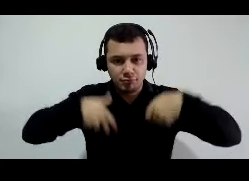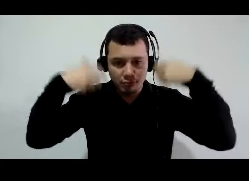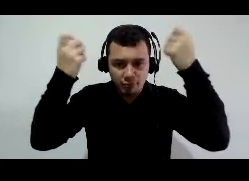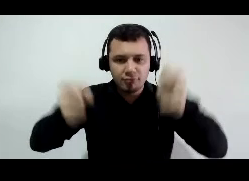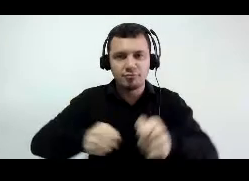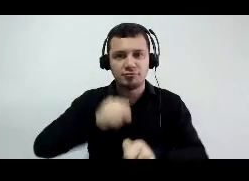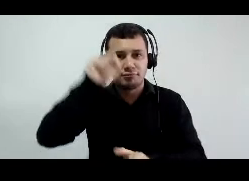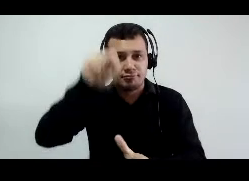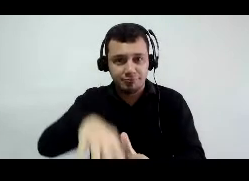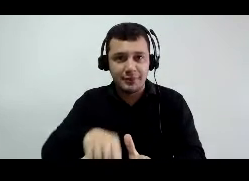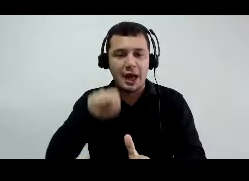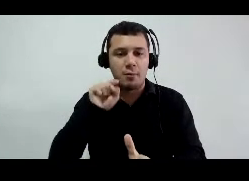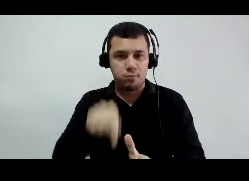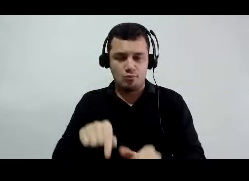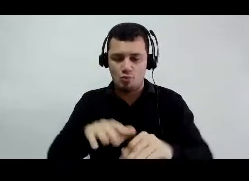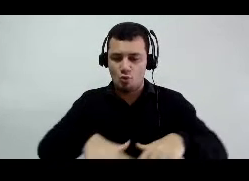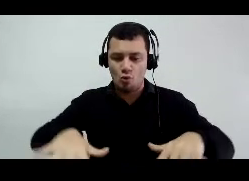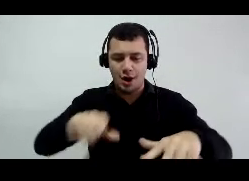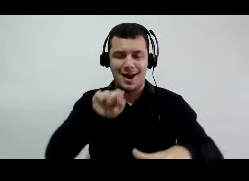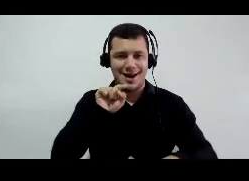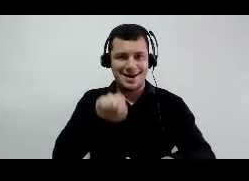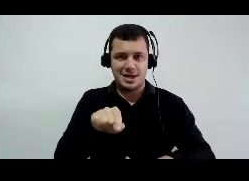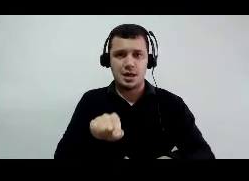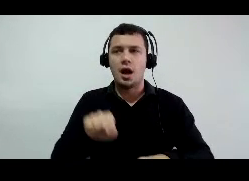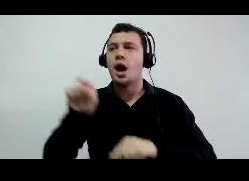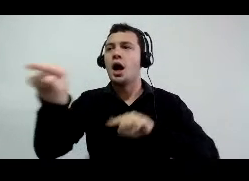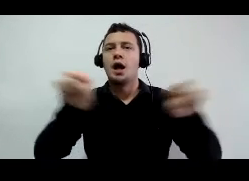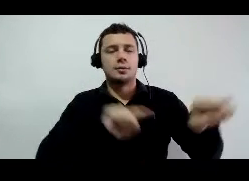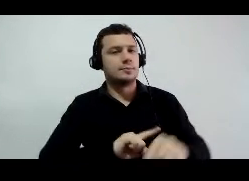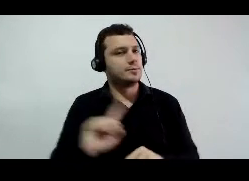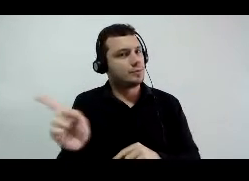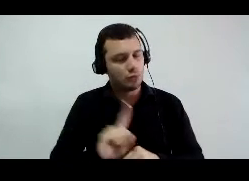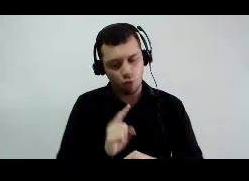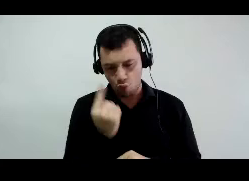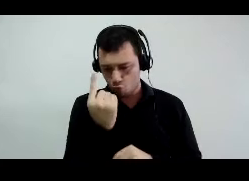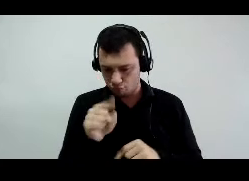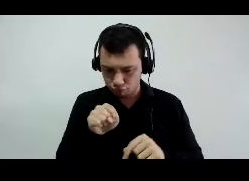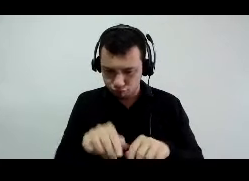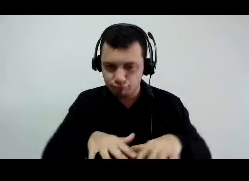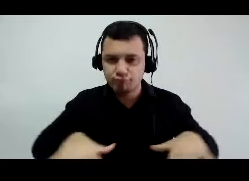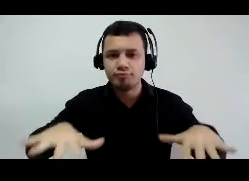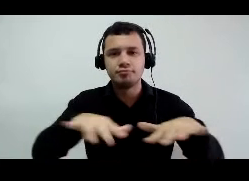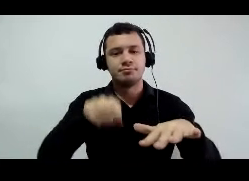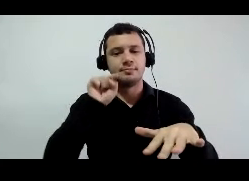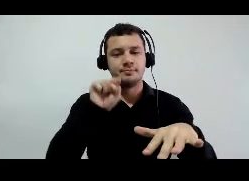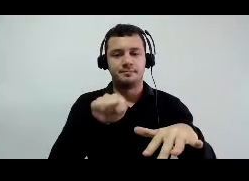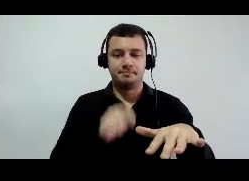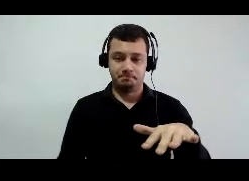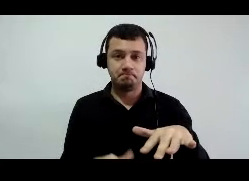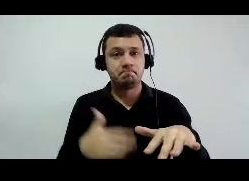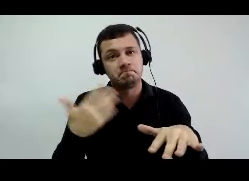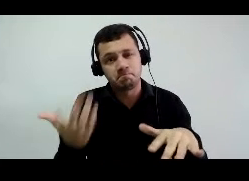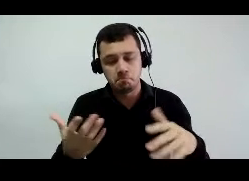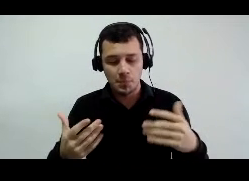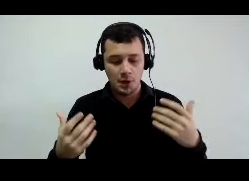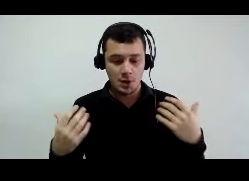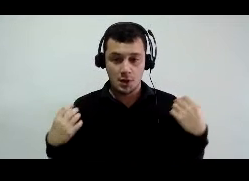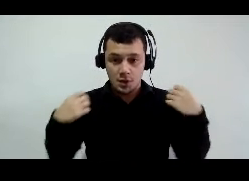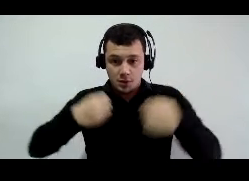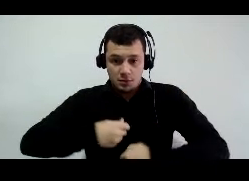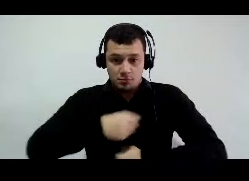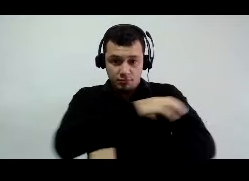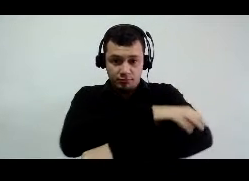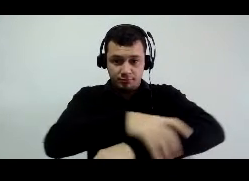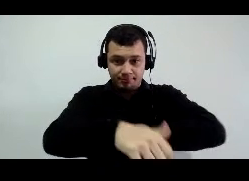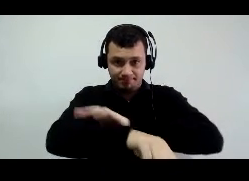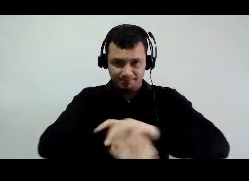los elementos de protección personal, las batas antifluidos con las que se atienden estos pacientes en el